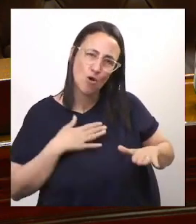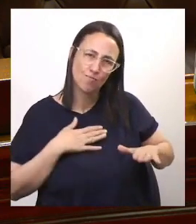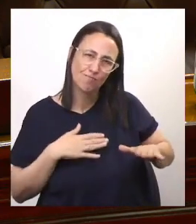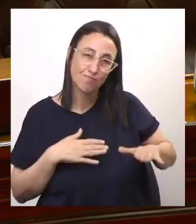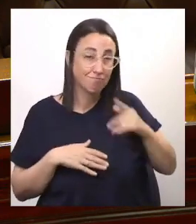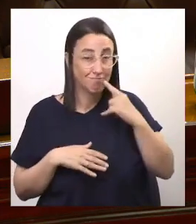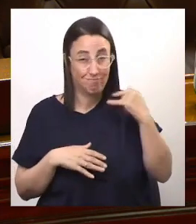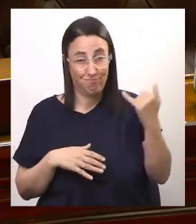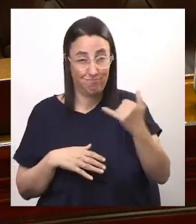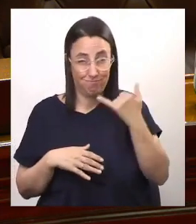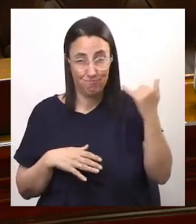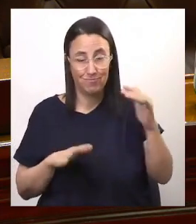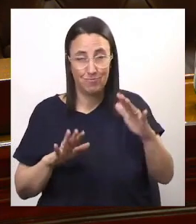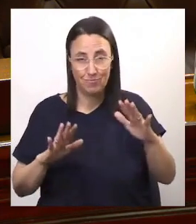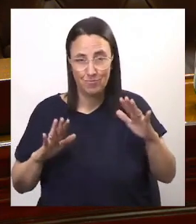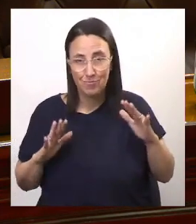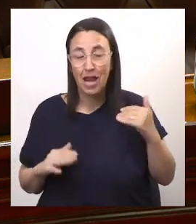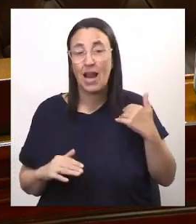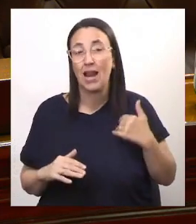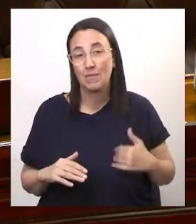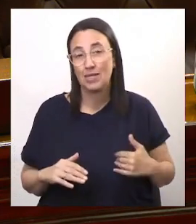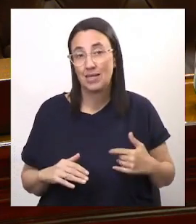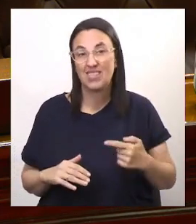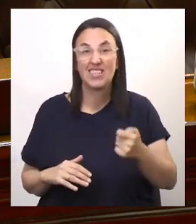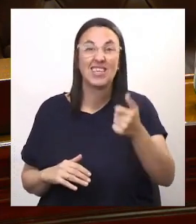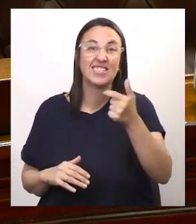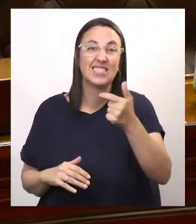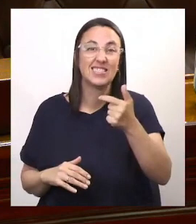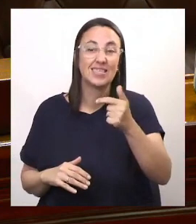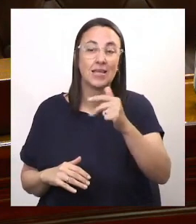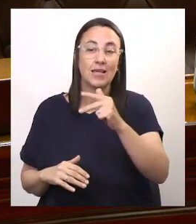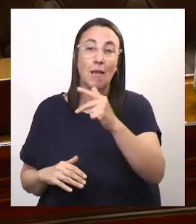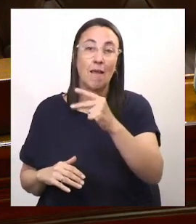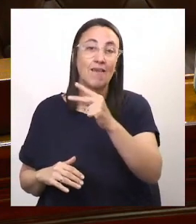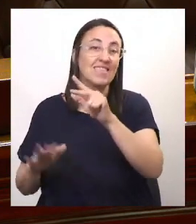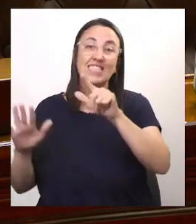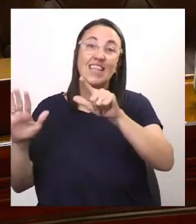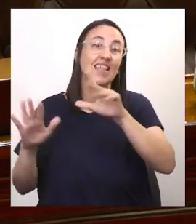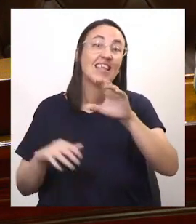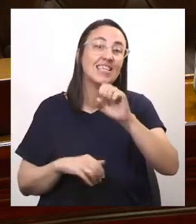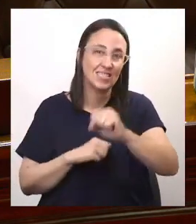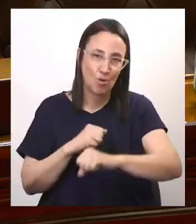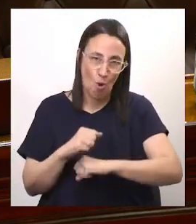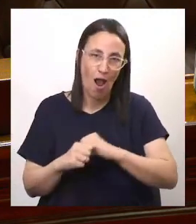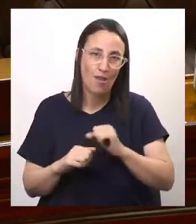eso haya transcurrido lamentablemente casi 3/4 de siglo,